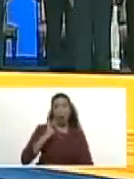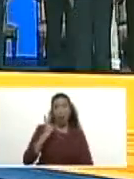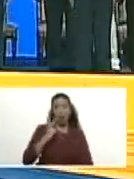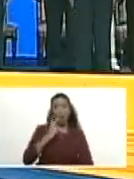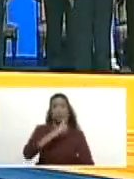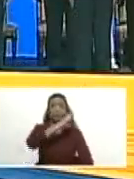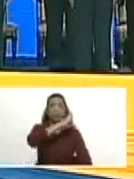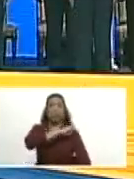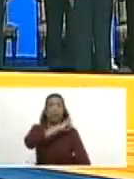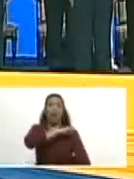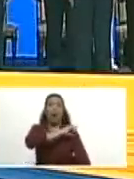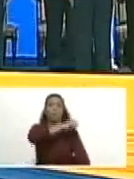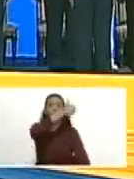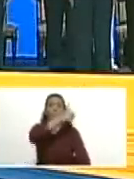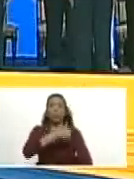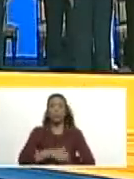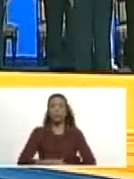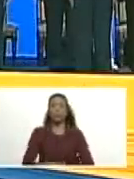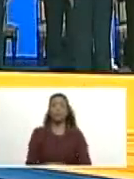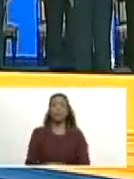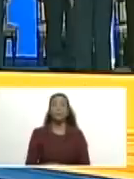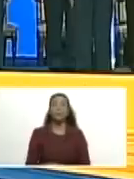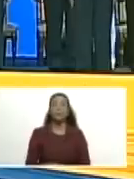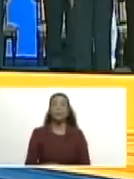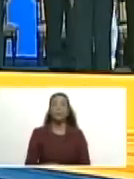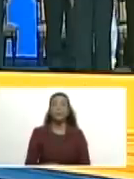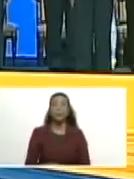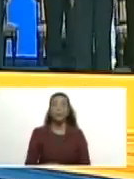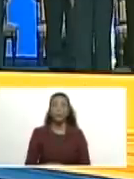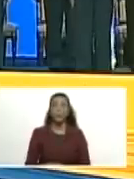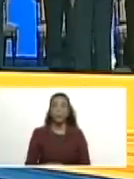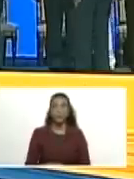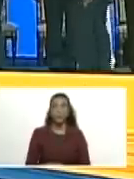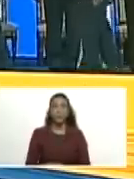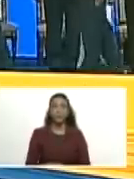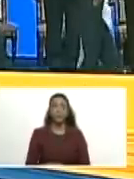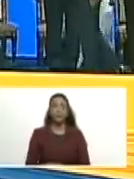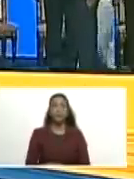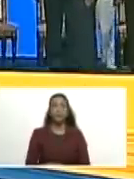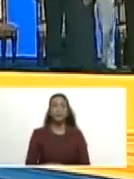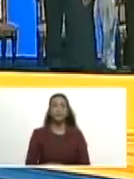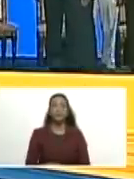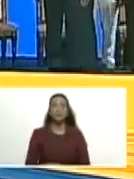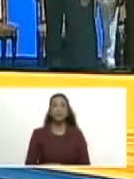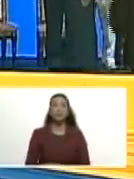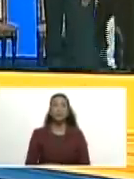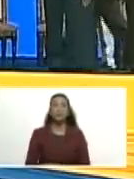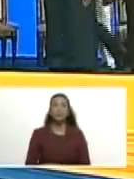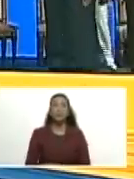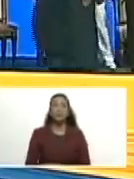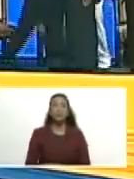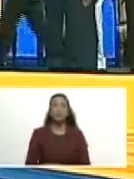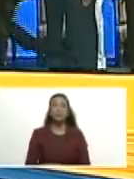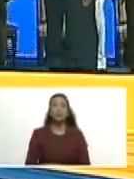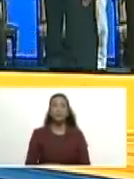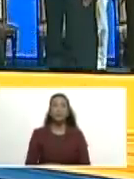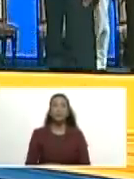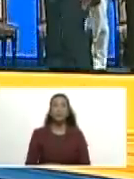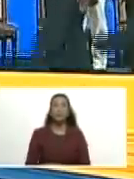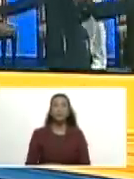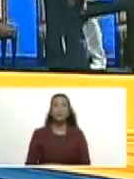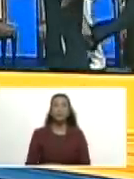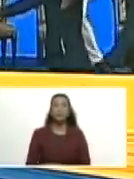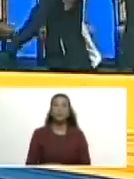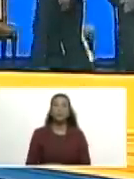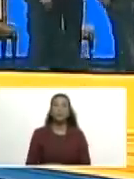la Guardia de Honor. Comandante jefe, permiso para retirarme. A la izquierda. De frente.